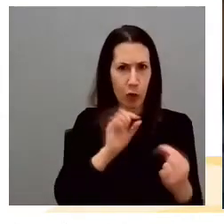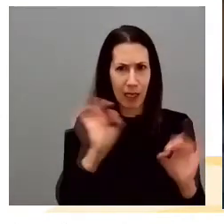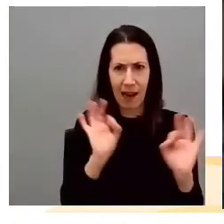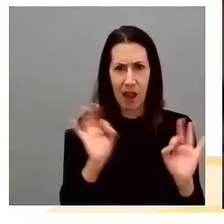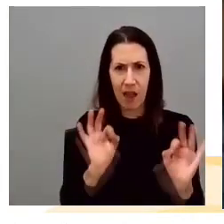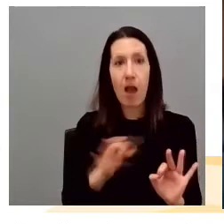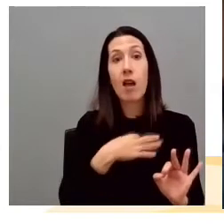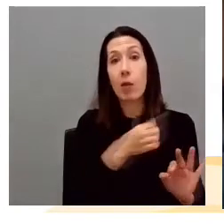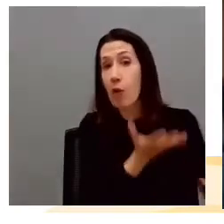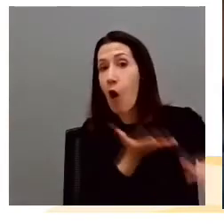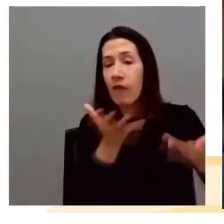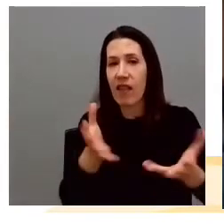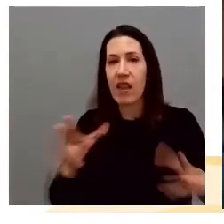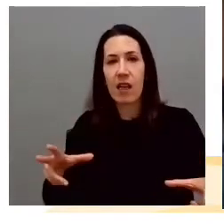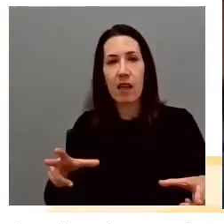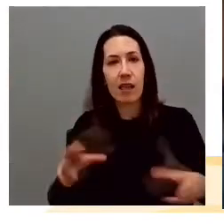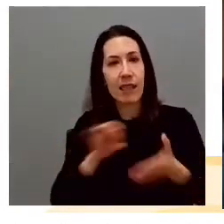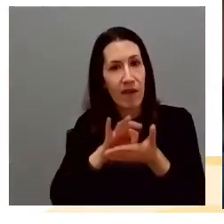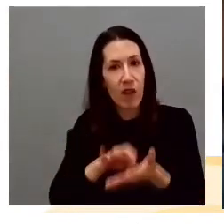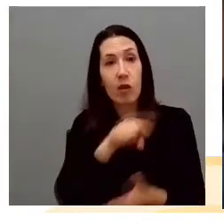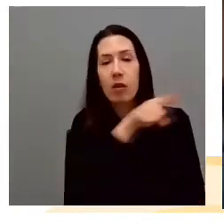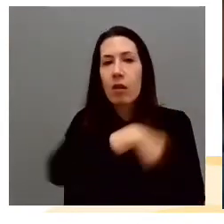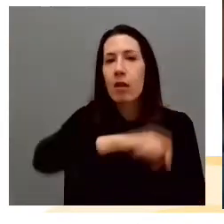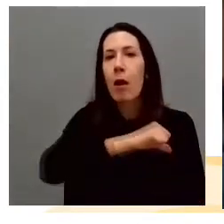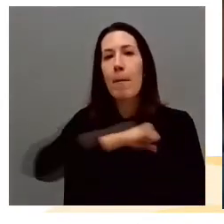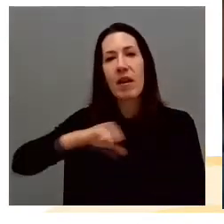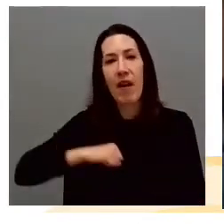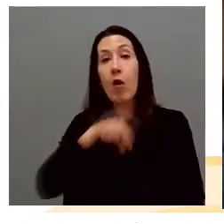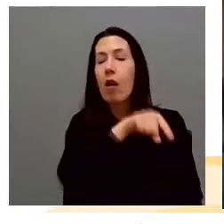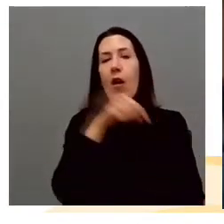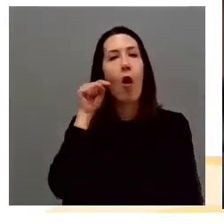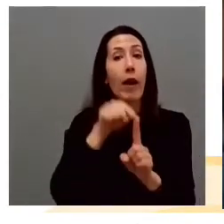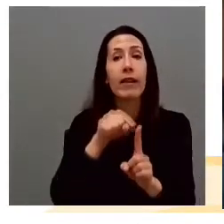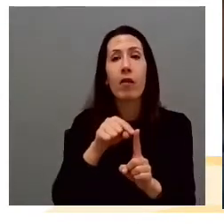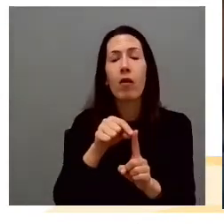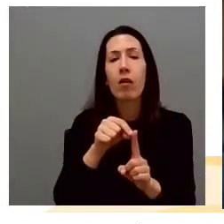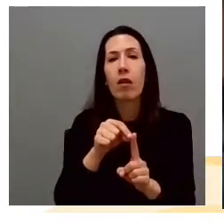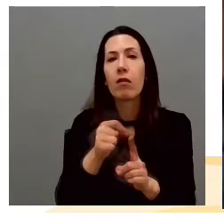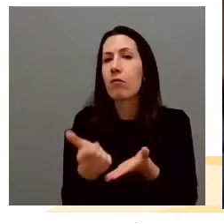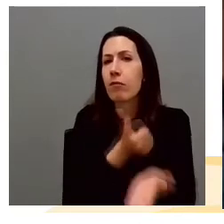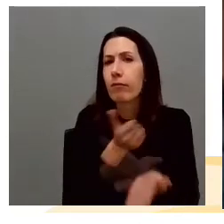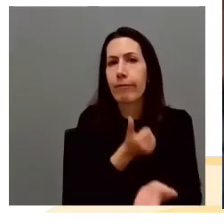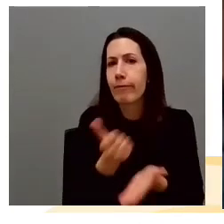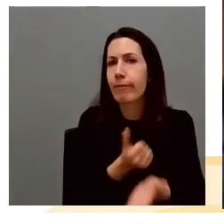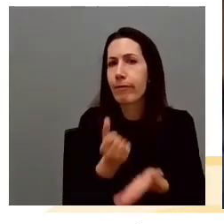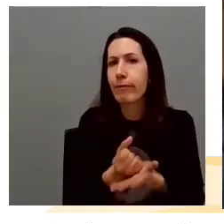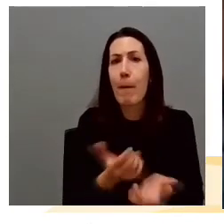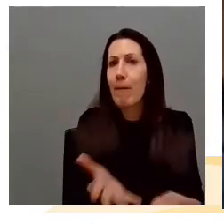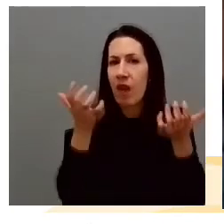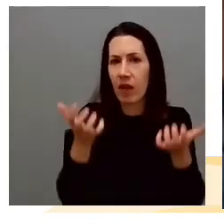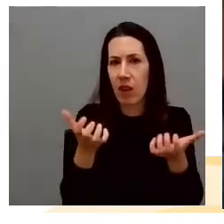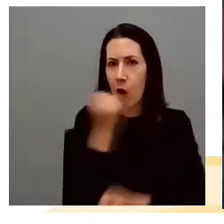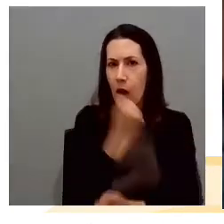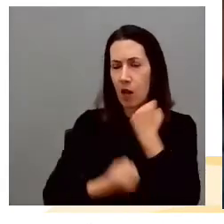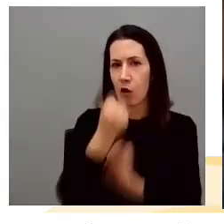ofreciendo servicios, que son privados y que buscan por encima el lucro, maximizar el beneficio. Y quizá en esos